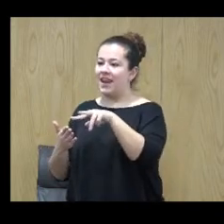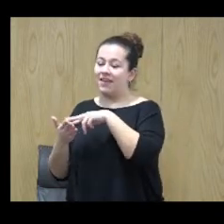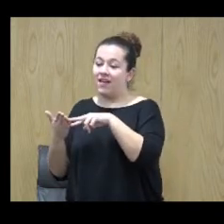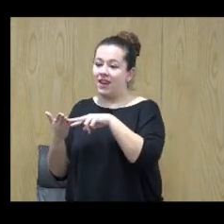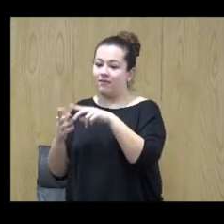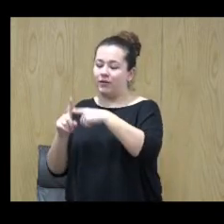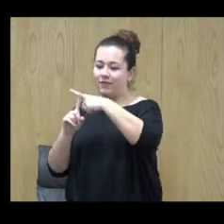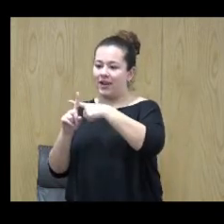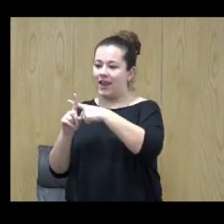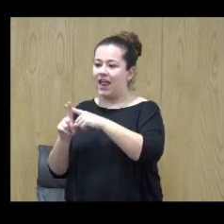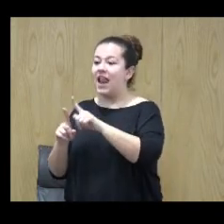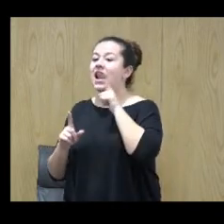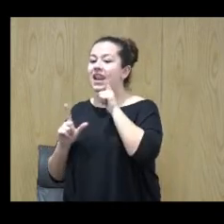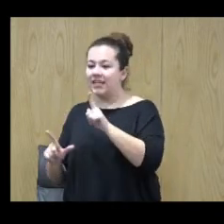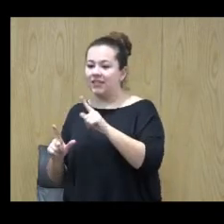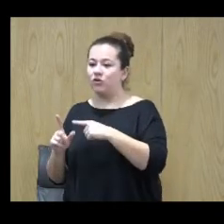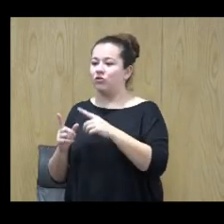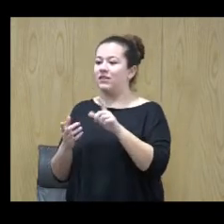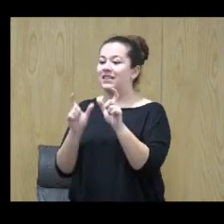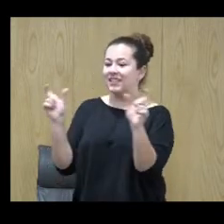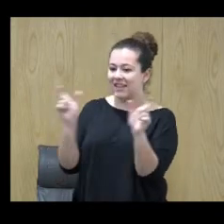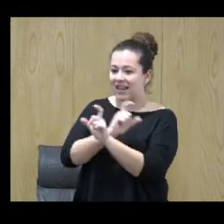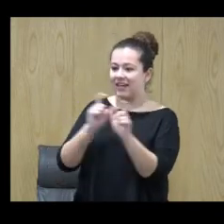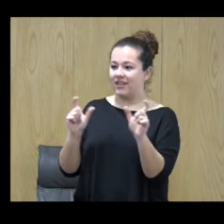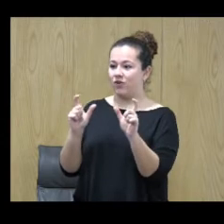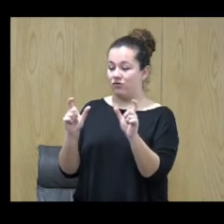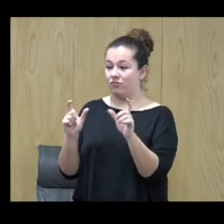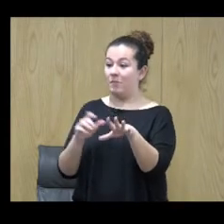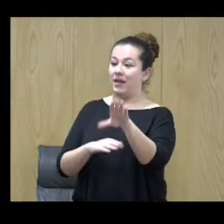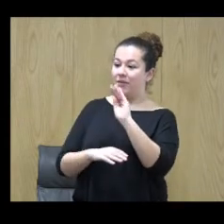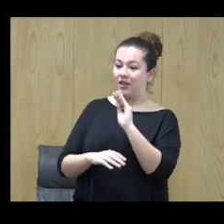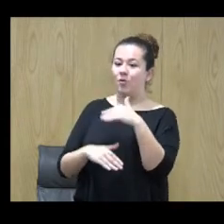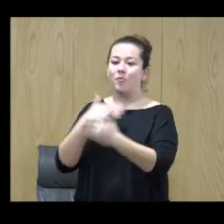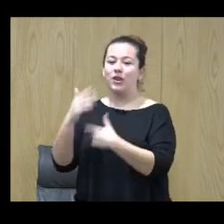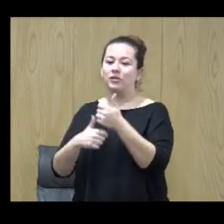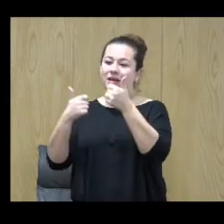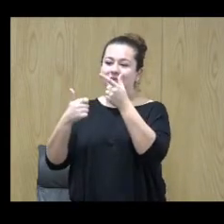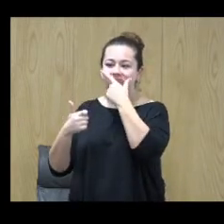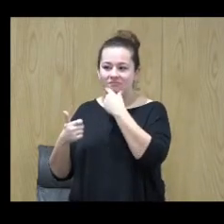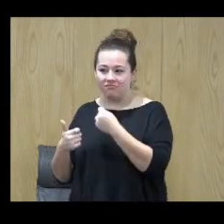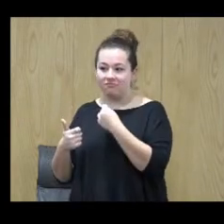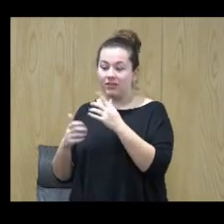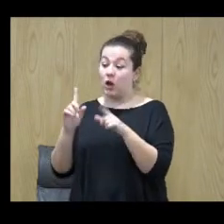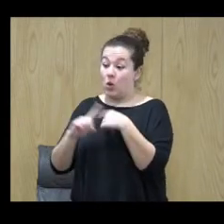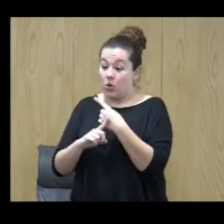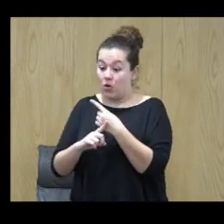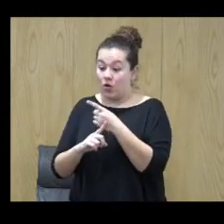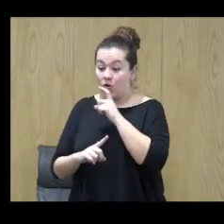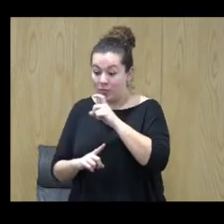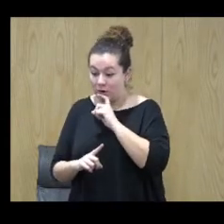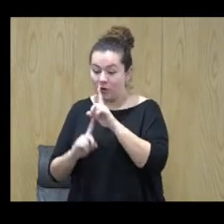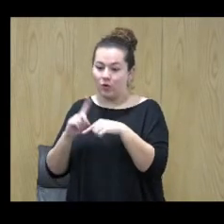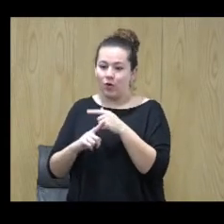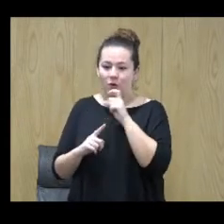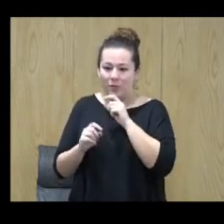sintáctico, semántico referencial al pragmático, hay procesos que son más pequeñitos, que van a los complejos, y de los complejos van a los más pequeñitos.